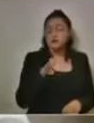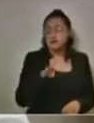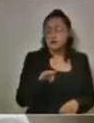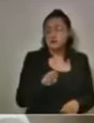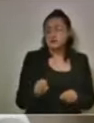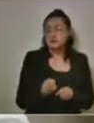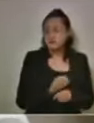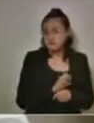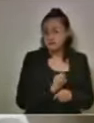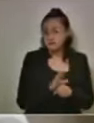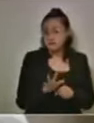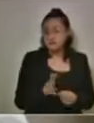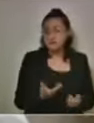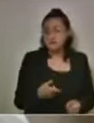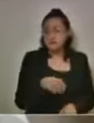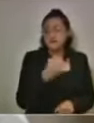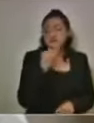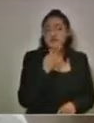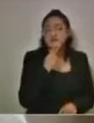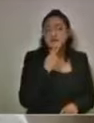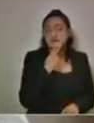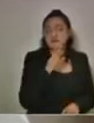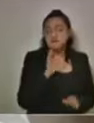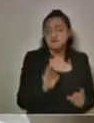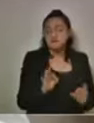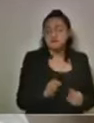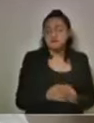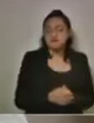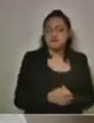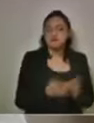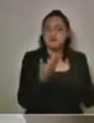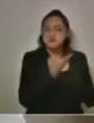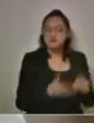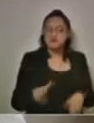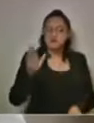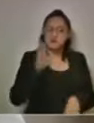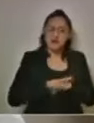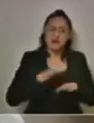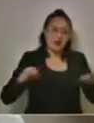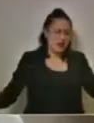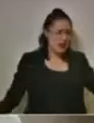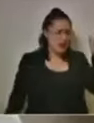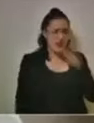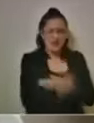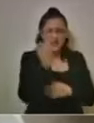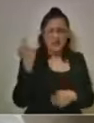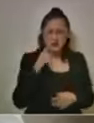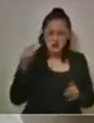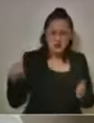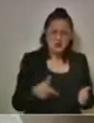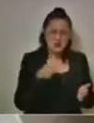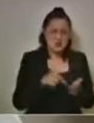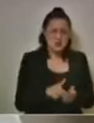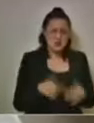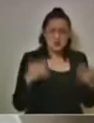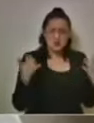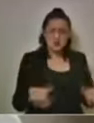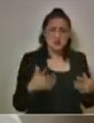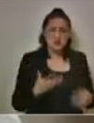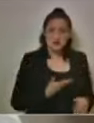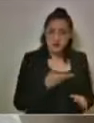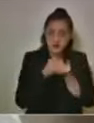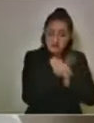y sirvió de mucho llegaron hasta los lugares más alejados tenemos